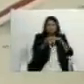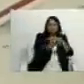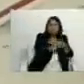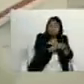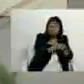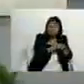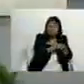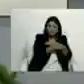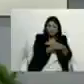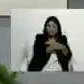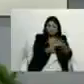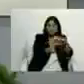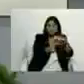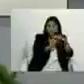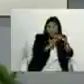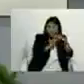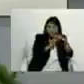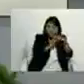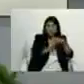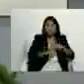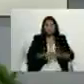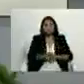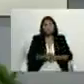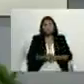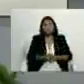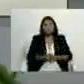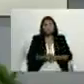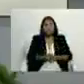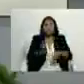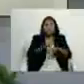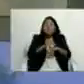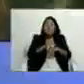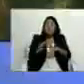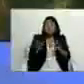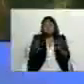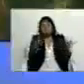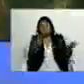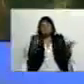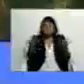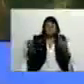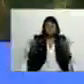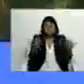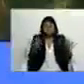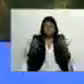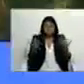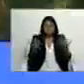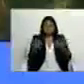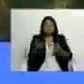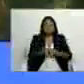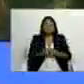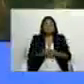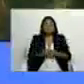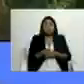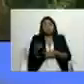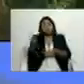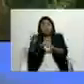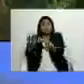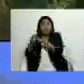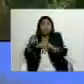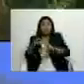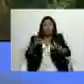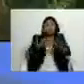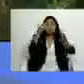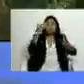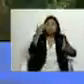y Guayana Británica. Porque de allí se deriva la primera gran violación por parte